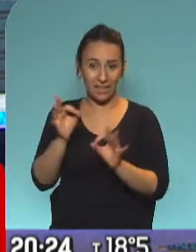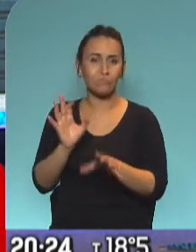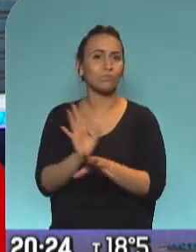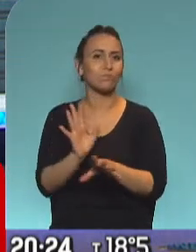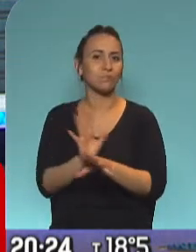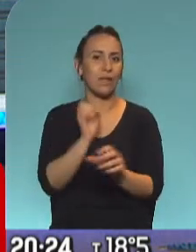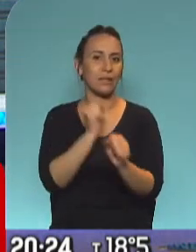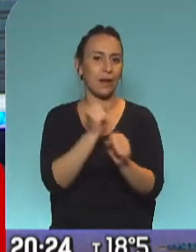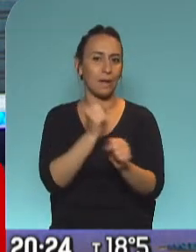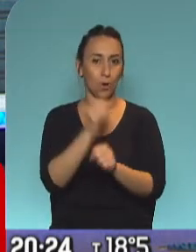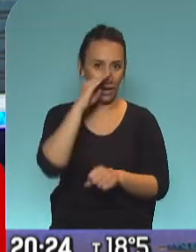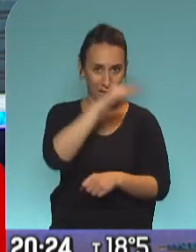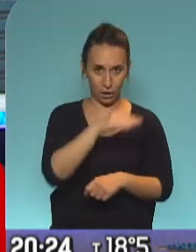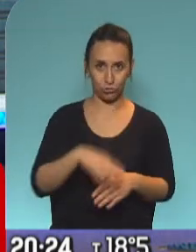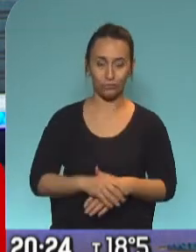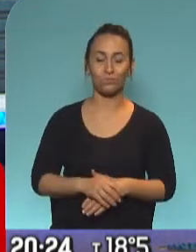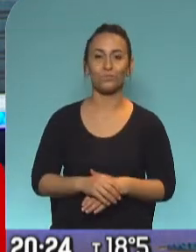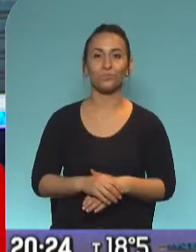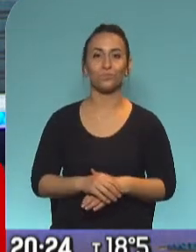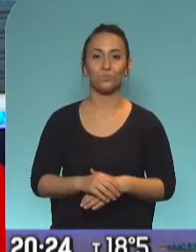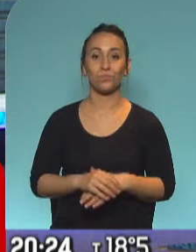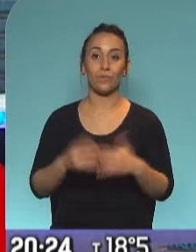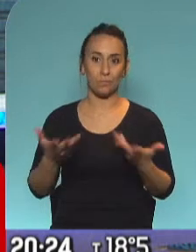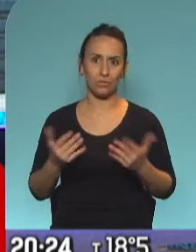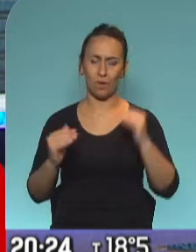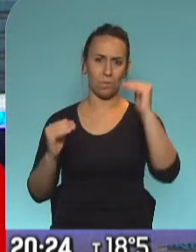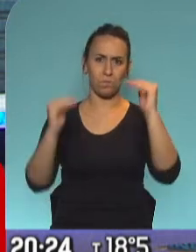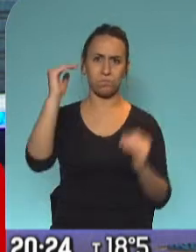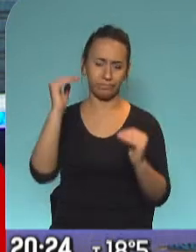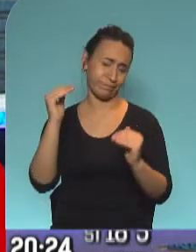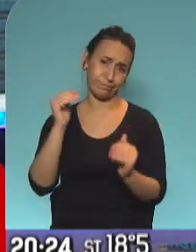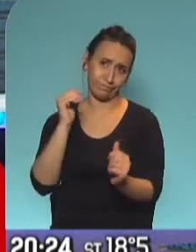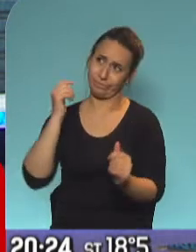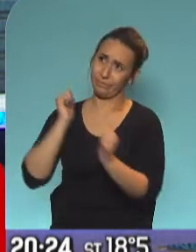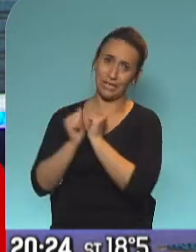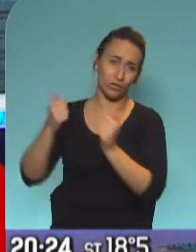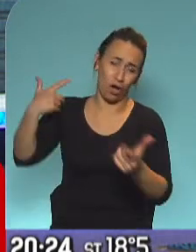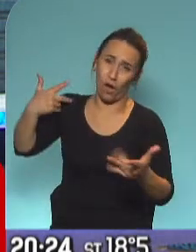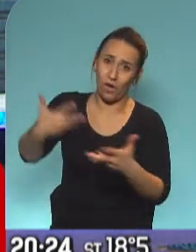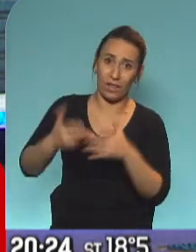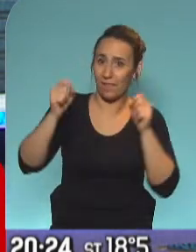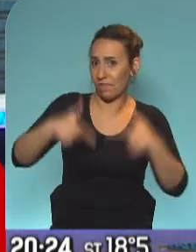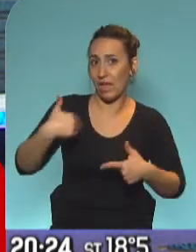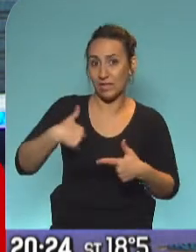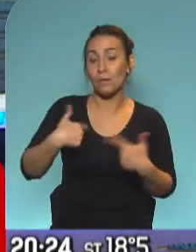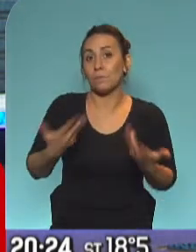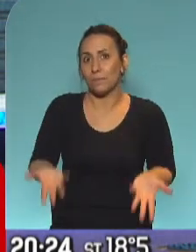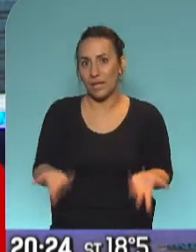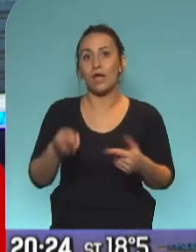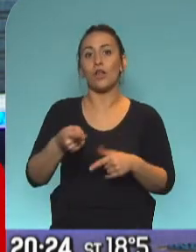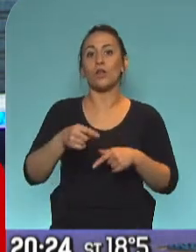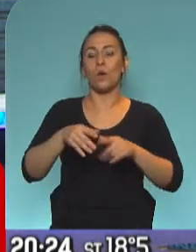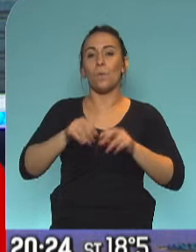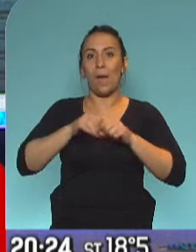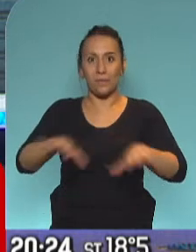de manera informal por supuesto una de las tantas desigualdades históricas en realidad pero que la pandemia visibiliza más que